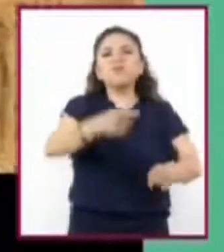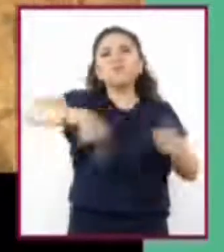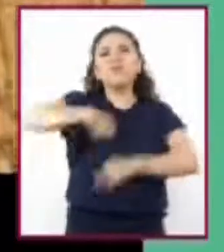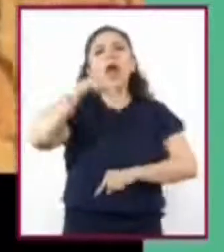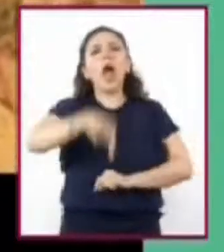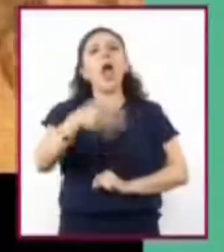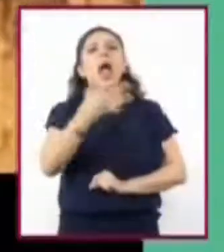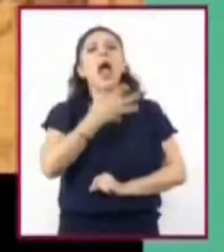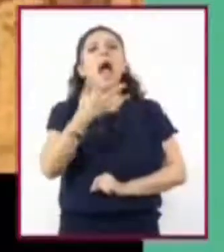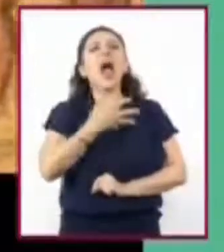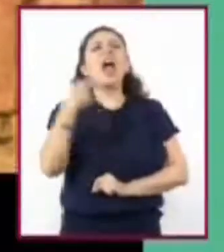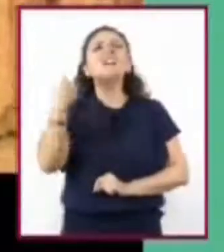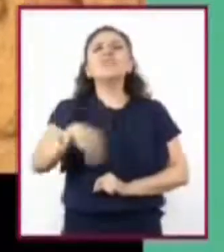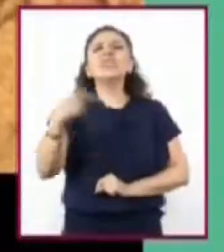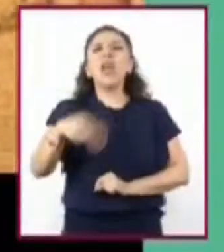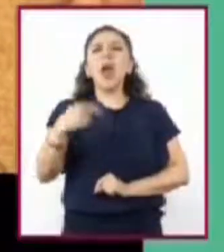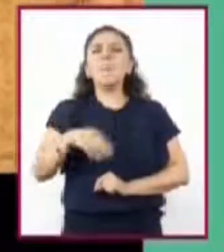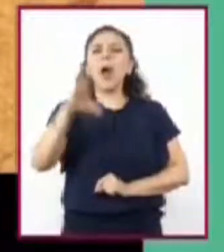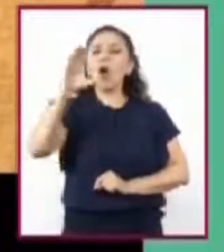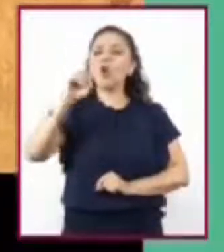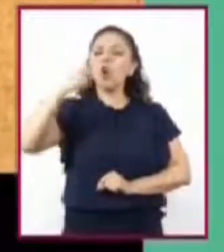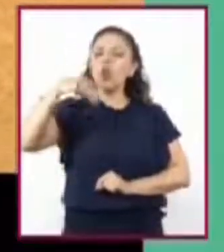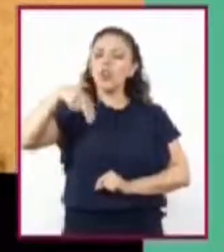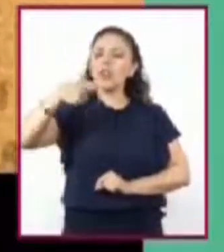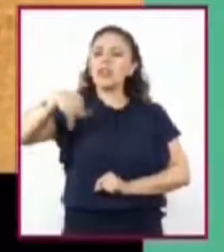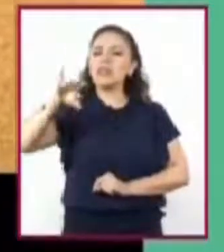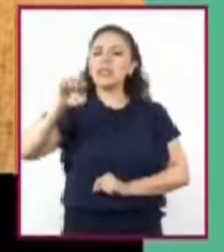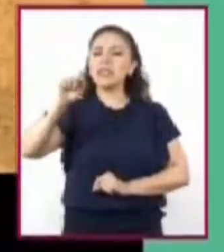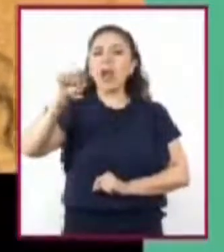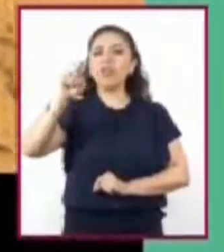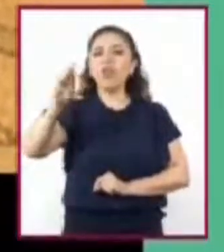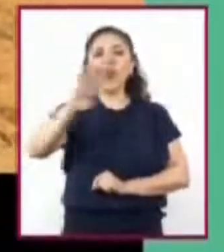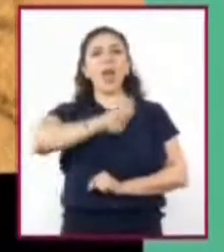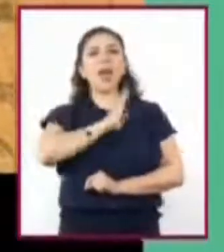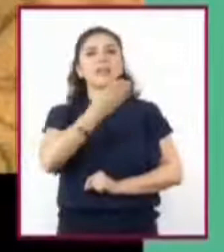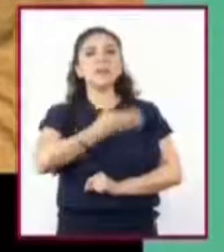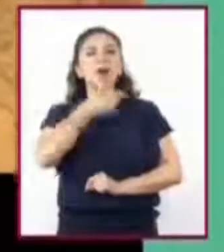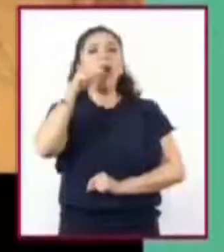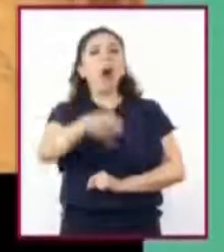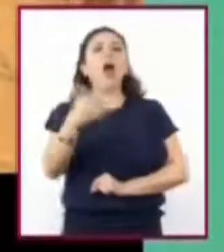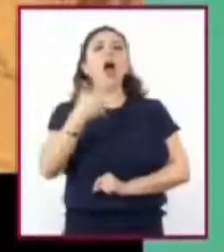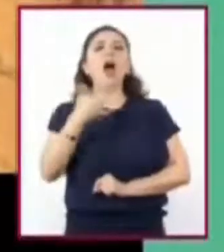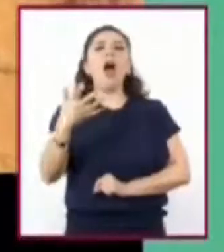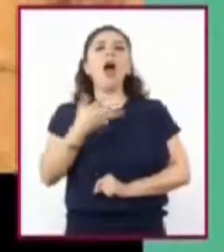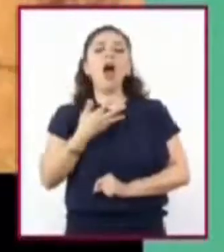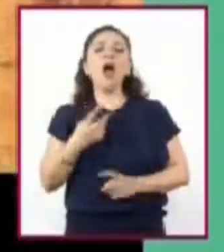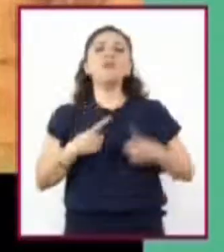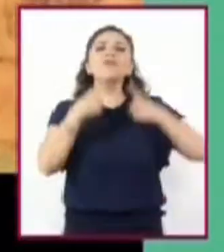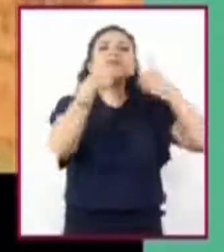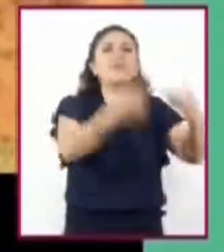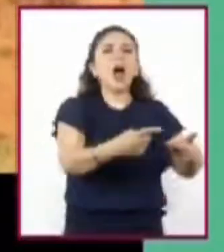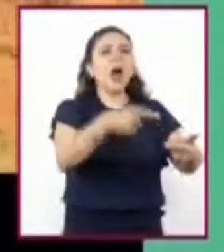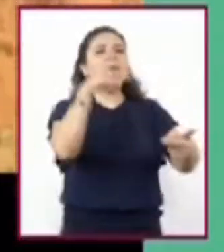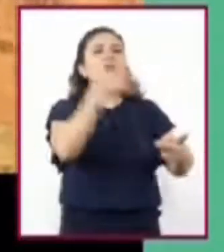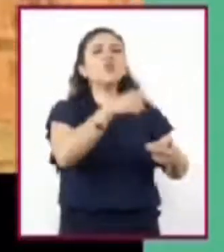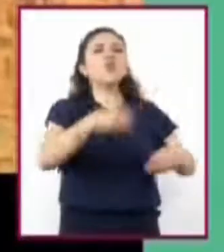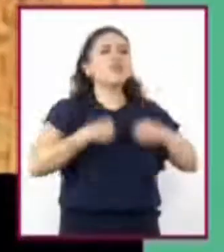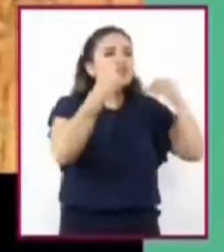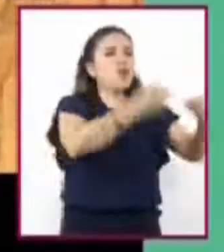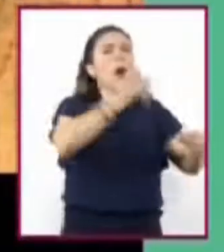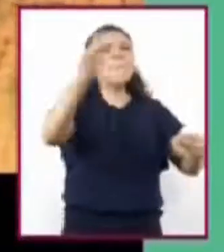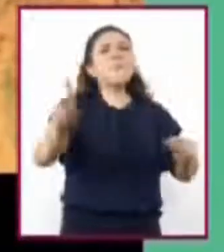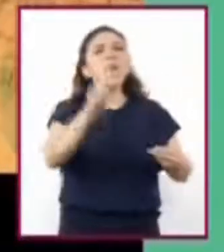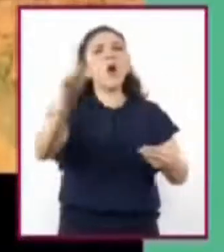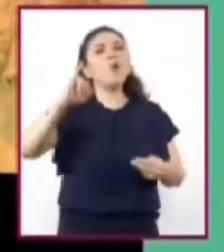tener, que son los conquistadores españoles que habían recibido uno o varios pueblos de